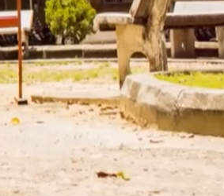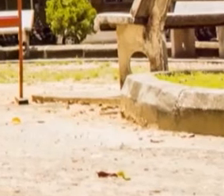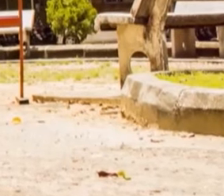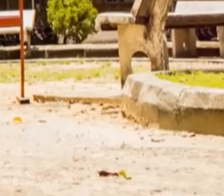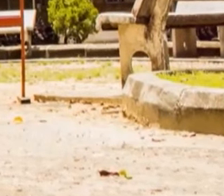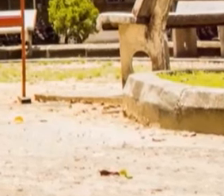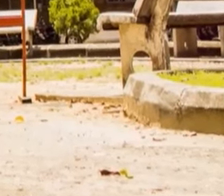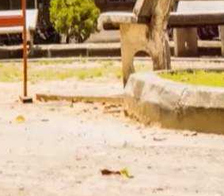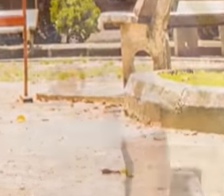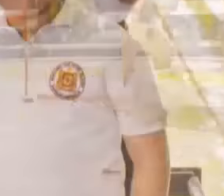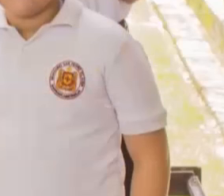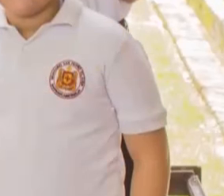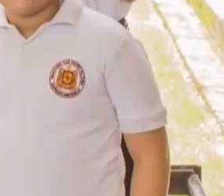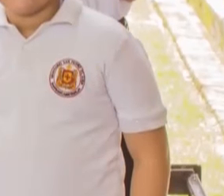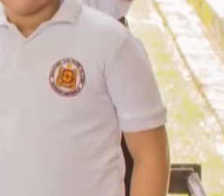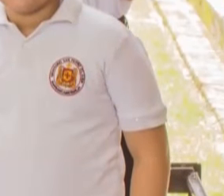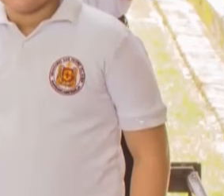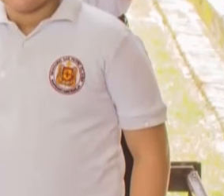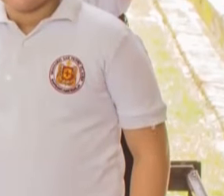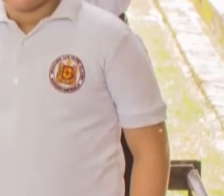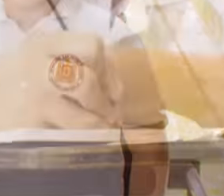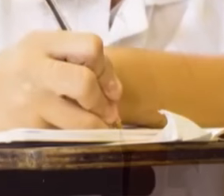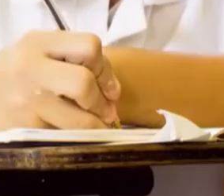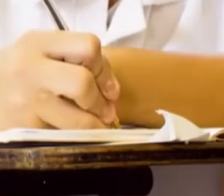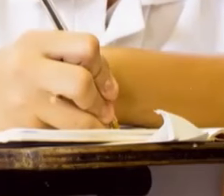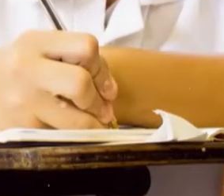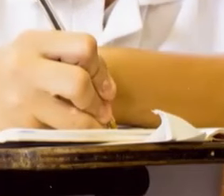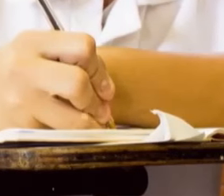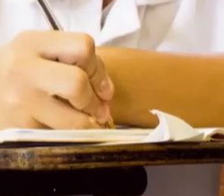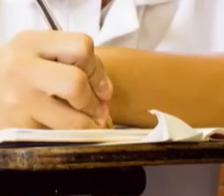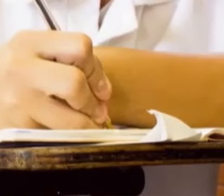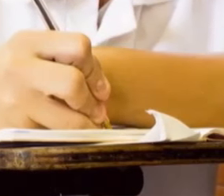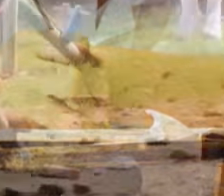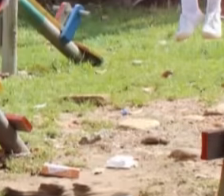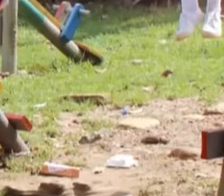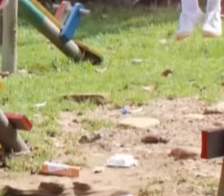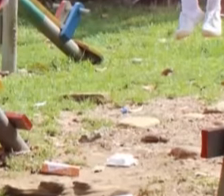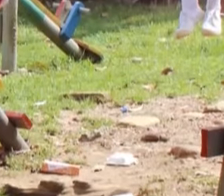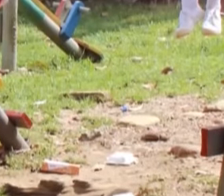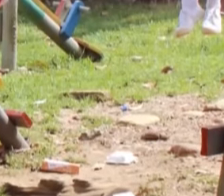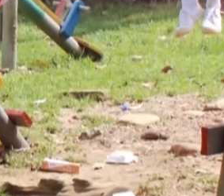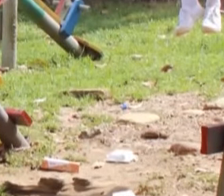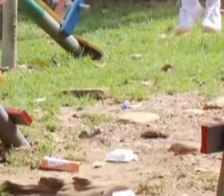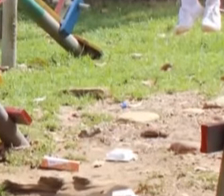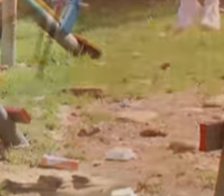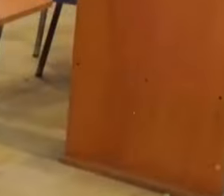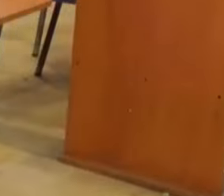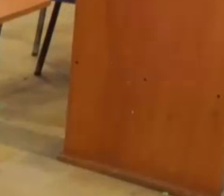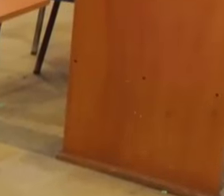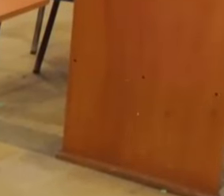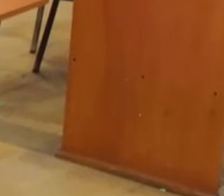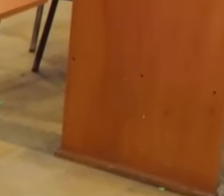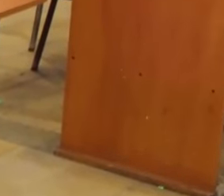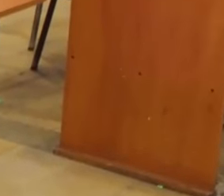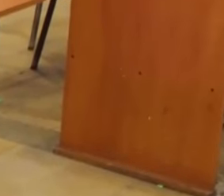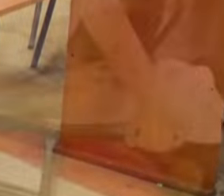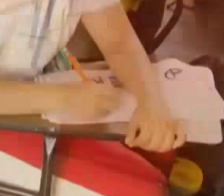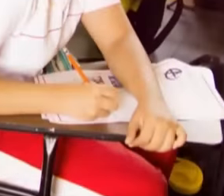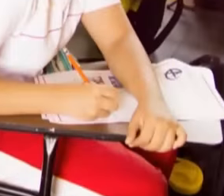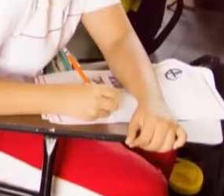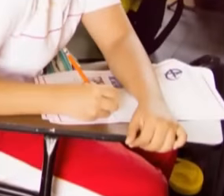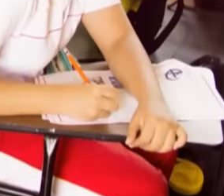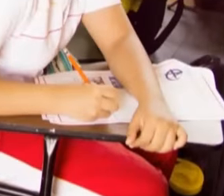Seminario San Pedro Claver. Formación en principios y valores auténticamente cristianos. Contamos con las mejores instalaciones